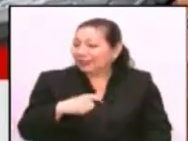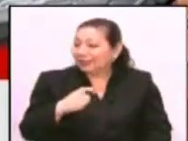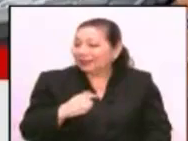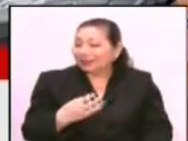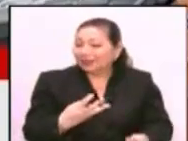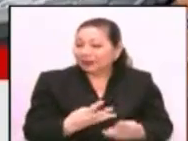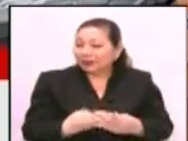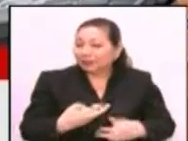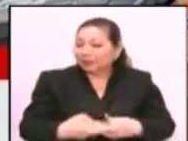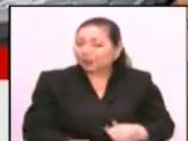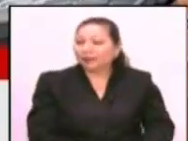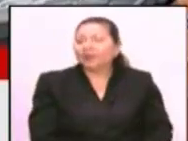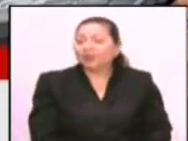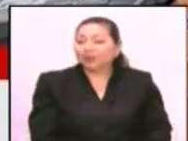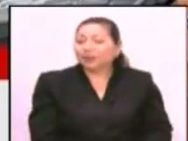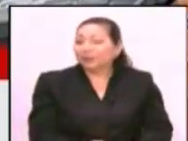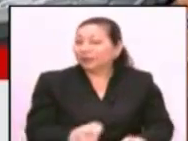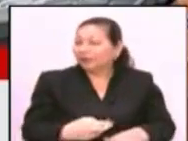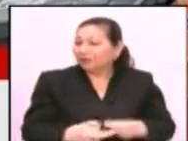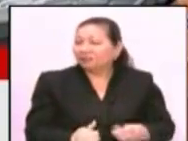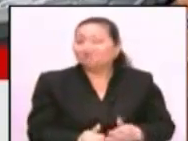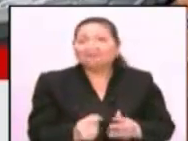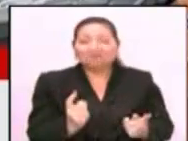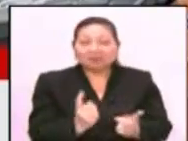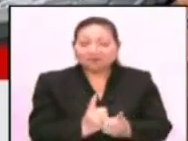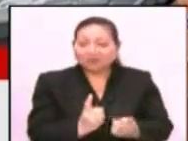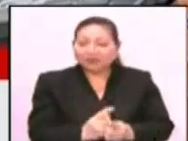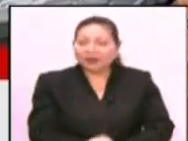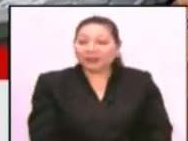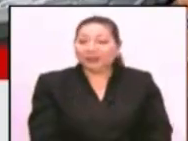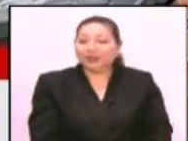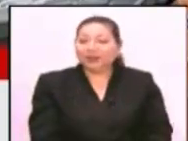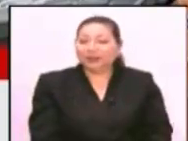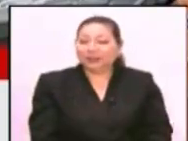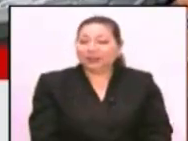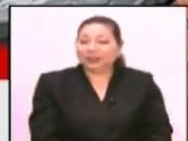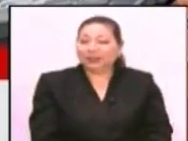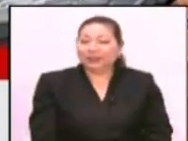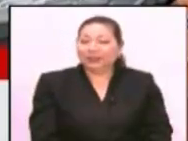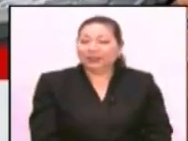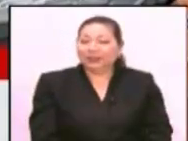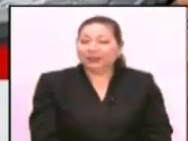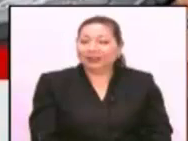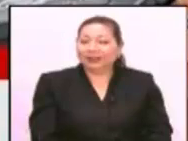de cárceles productivas eso, un tema productivo. Entonces hemos encontrado un ciclo productivo